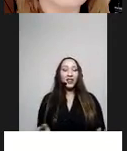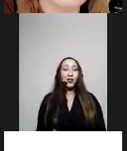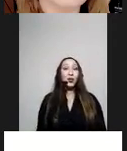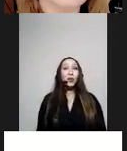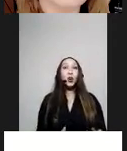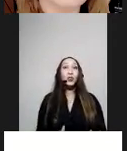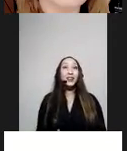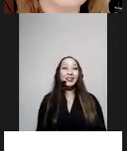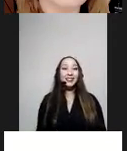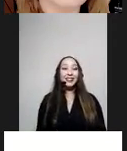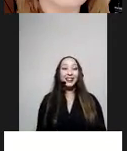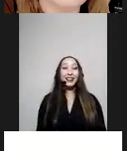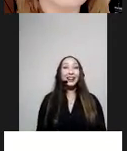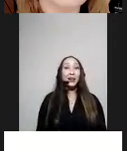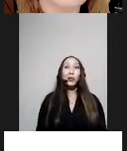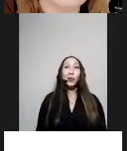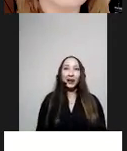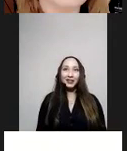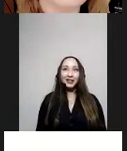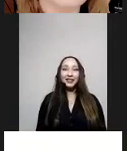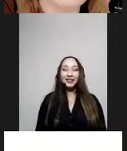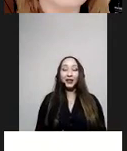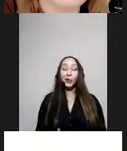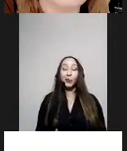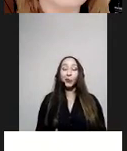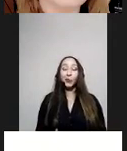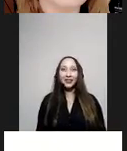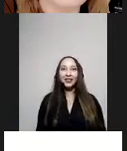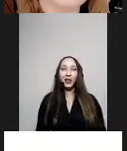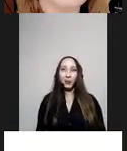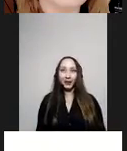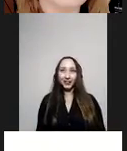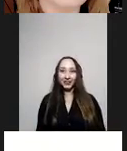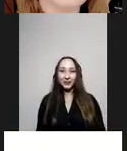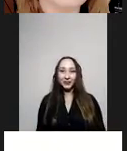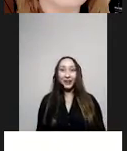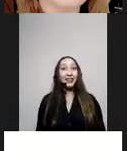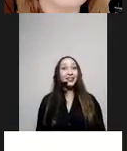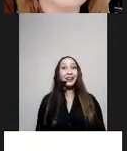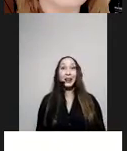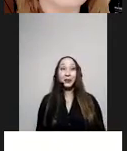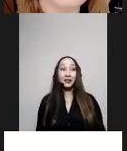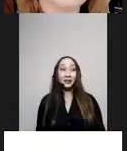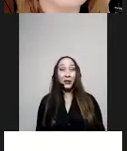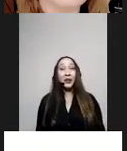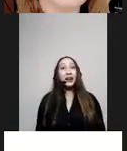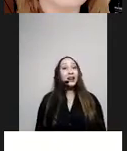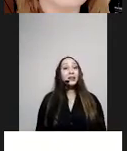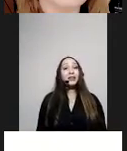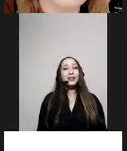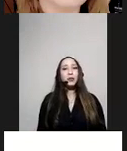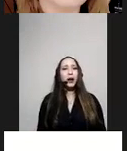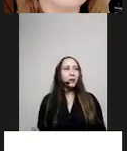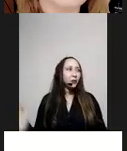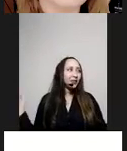y no somos conscientes que el tiempo pasa y pasa y pasa y seguirá pasando. Y a